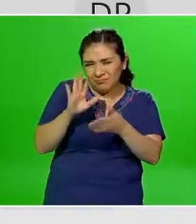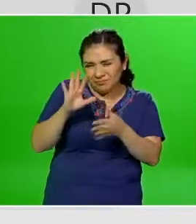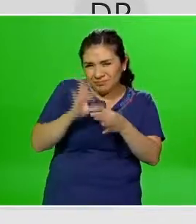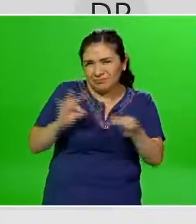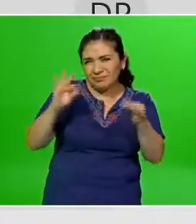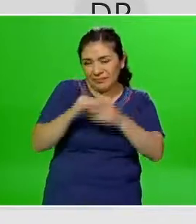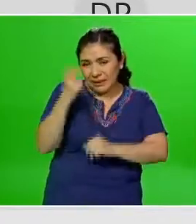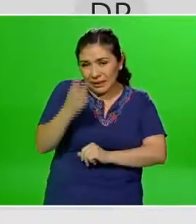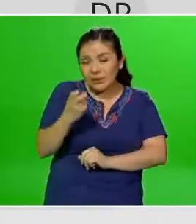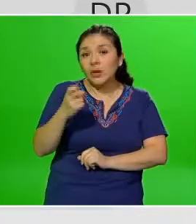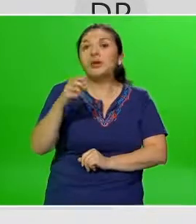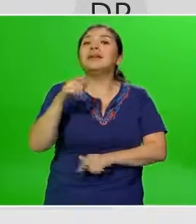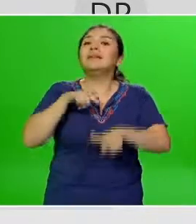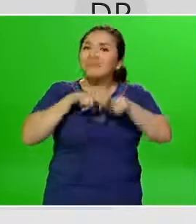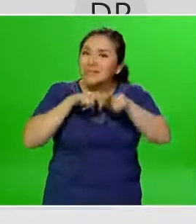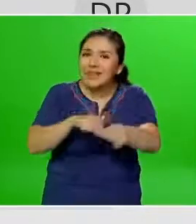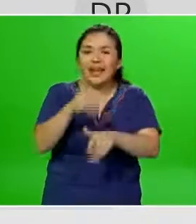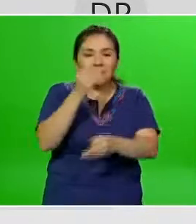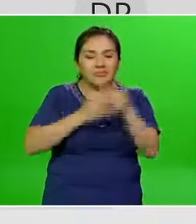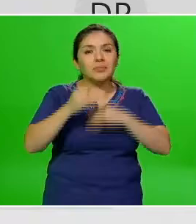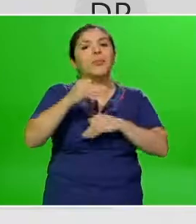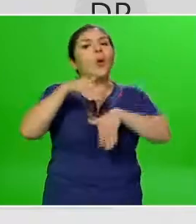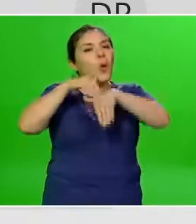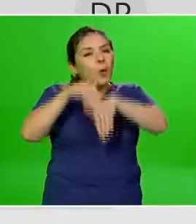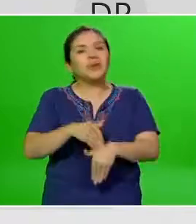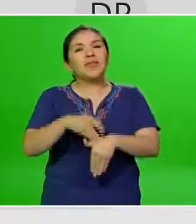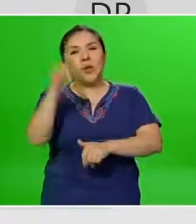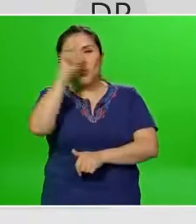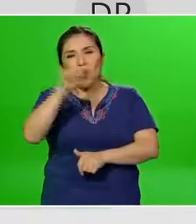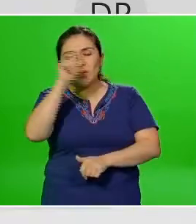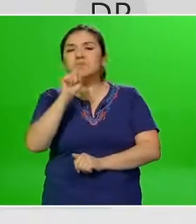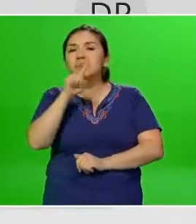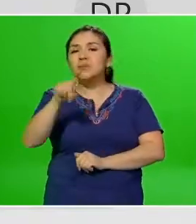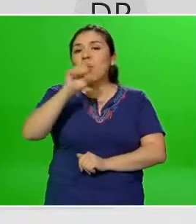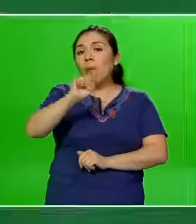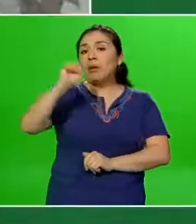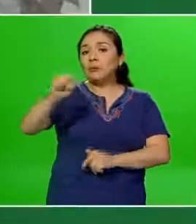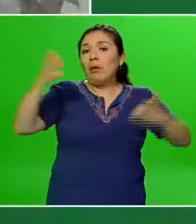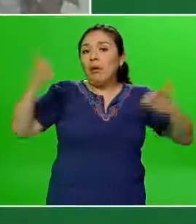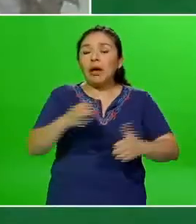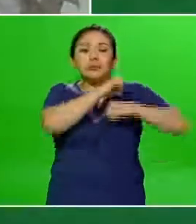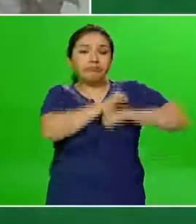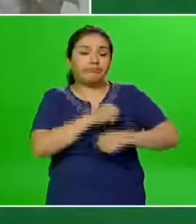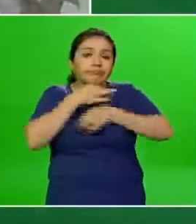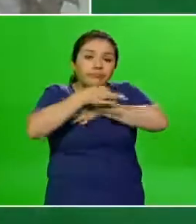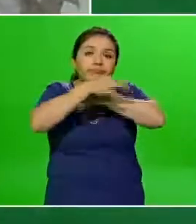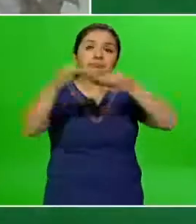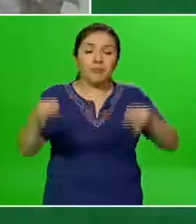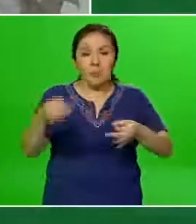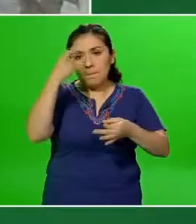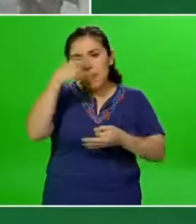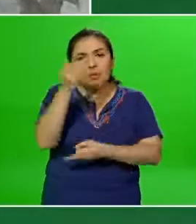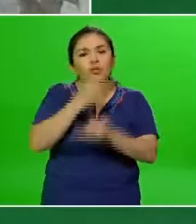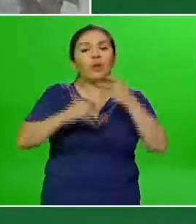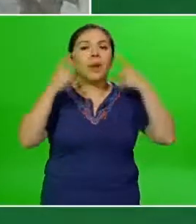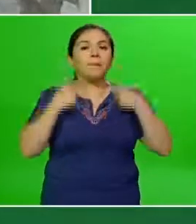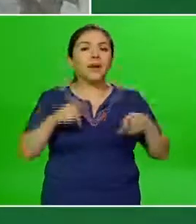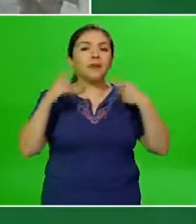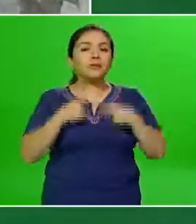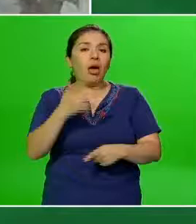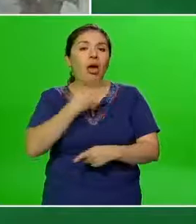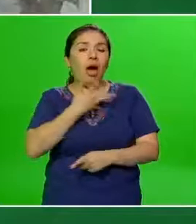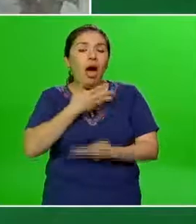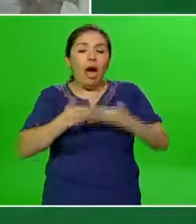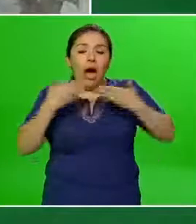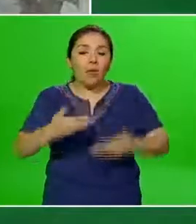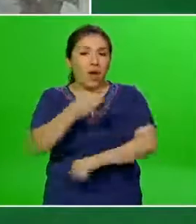Salomía y sobre todo que sigamos siguiendo las recomendaciones que la Secretaría de Salud emite en todas las personas que están recibiendo